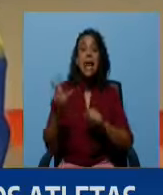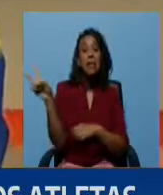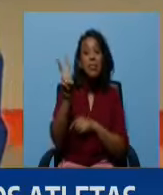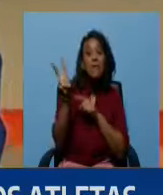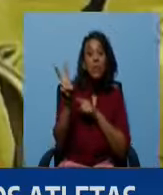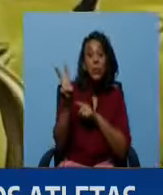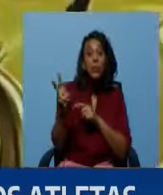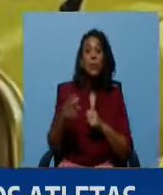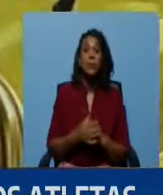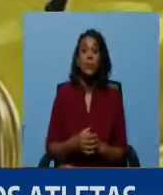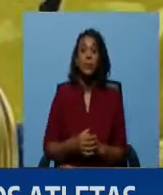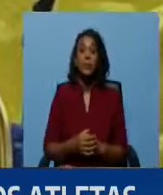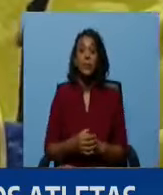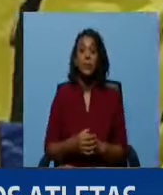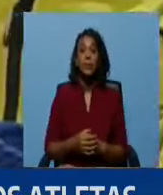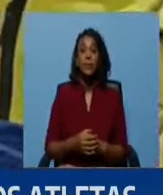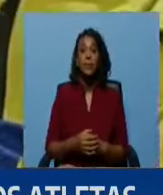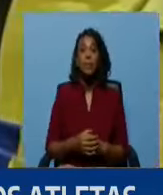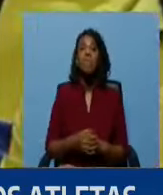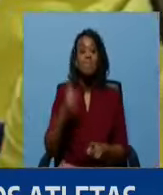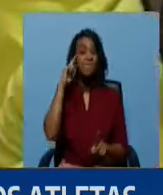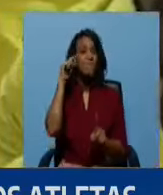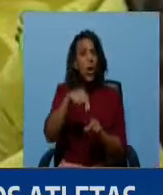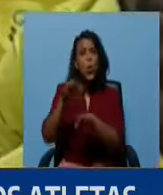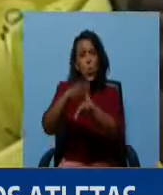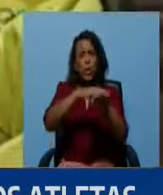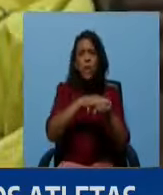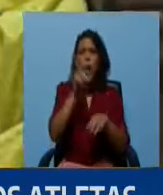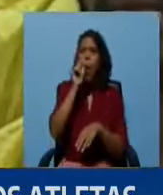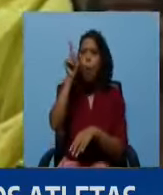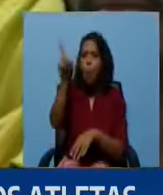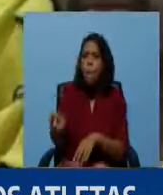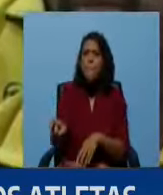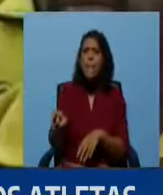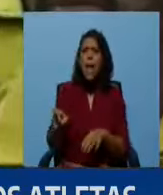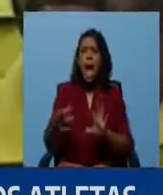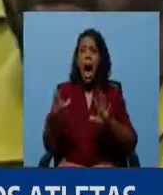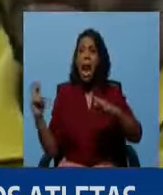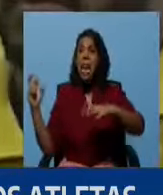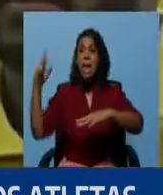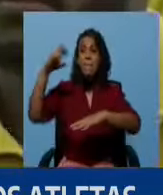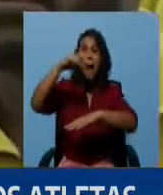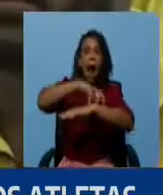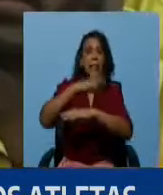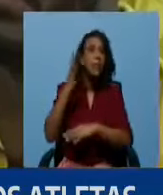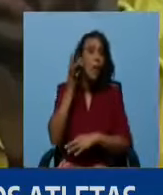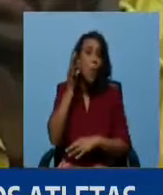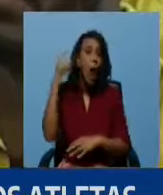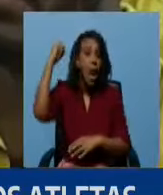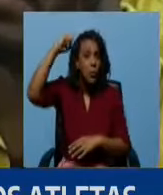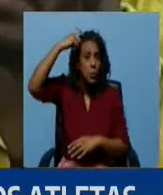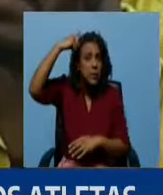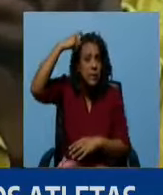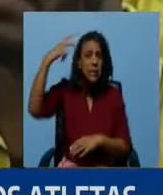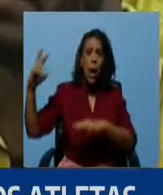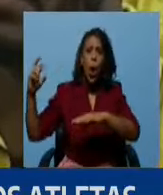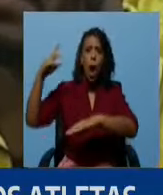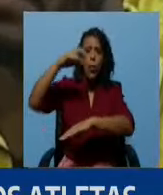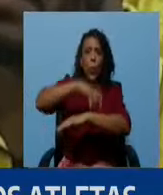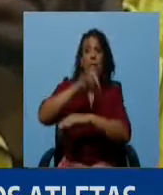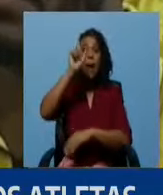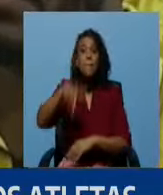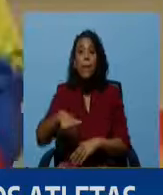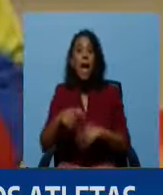Venezuela. Es lo que le decía Rubén Limardo, nuestro medallista de oro,